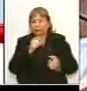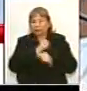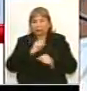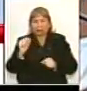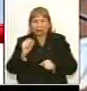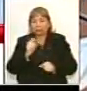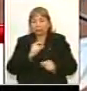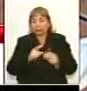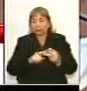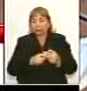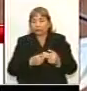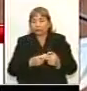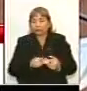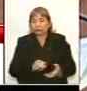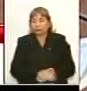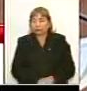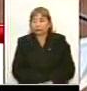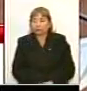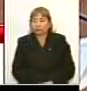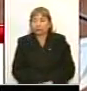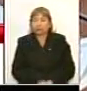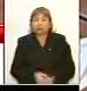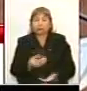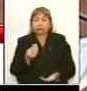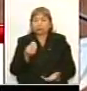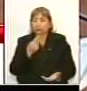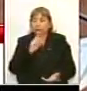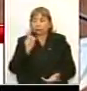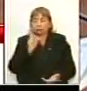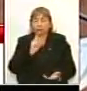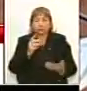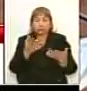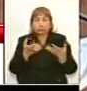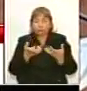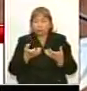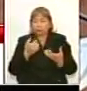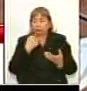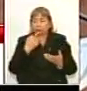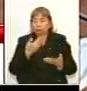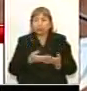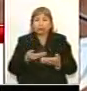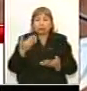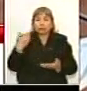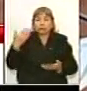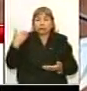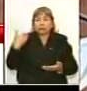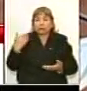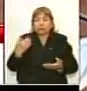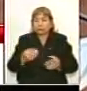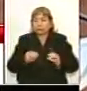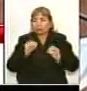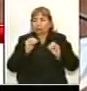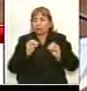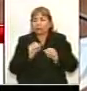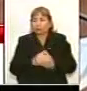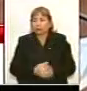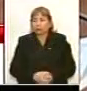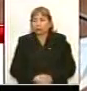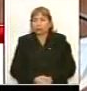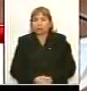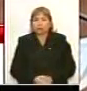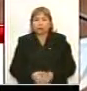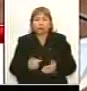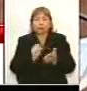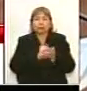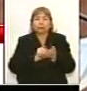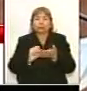esta iniciativa, porque incluso no han querido en oportunidad anterior extender el